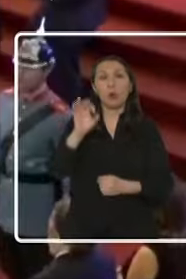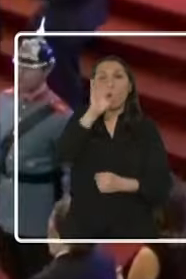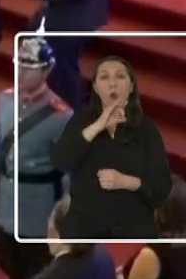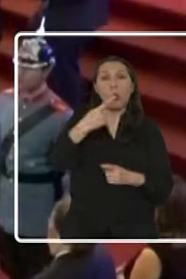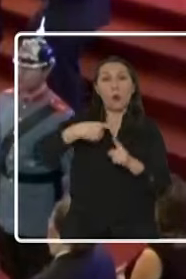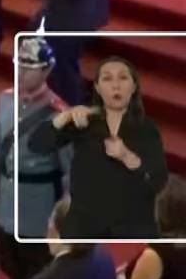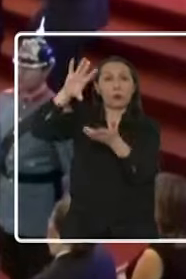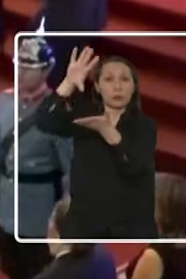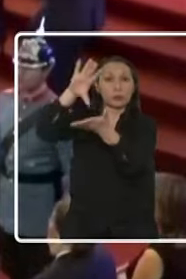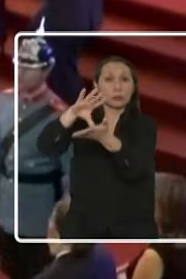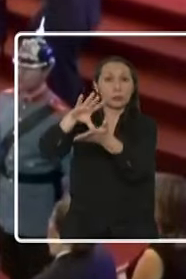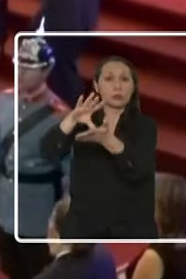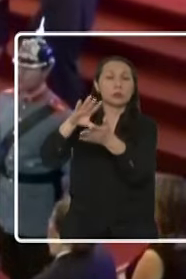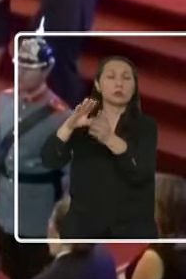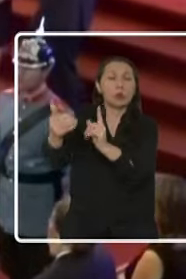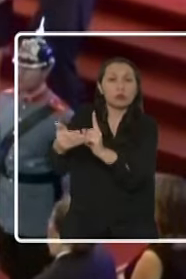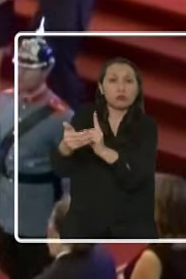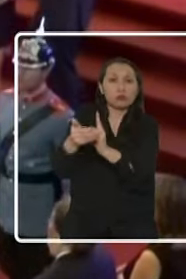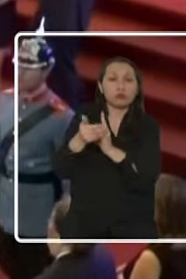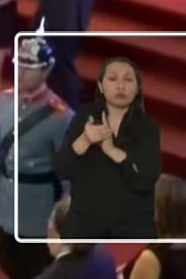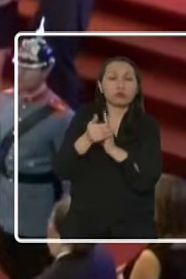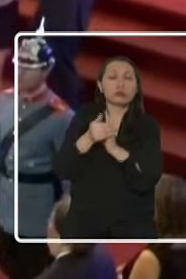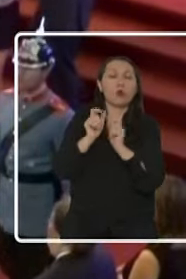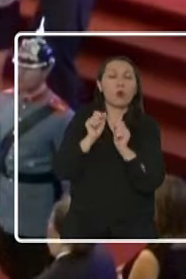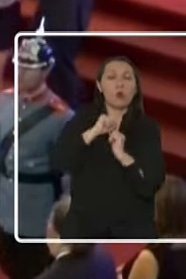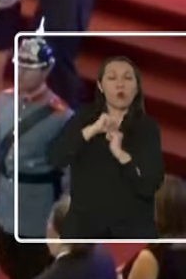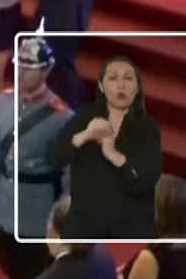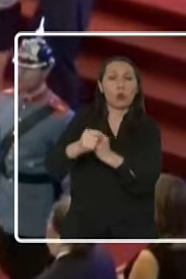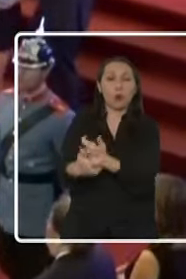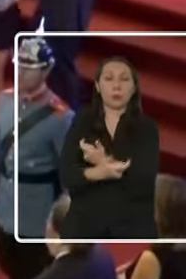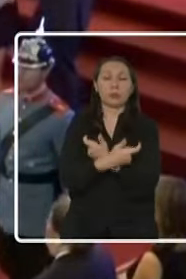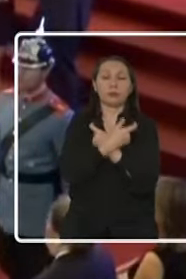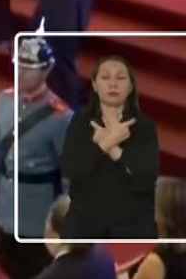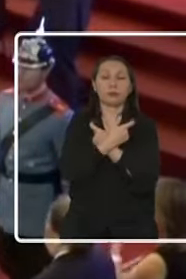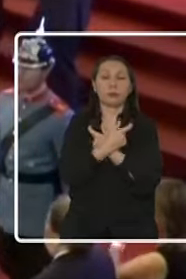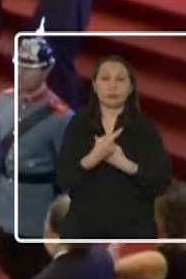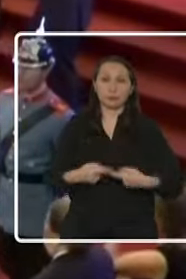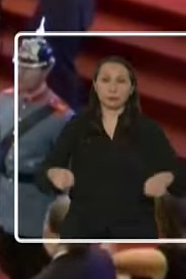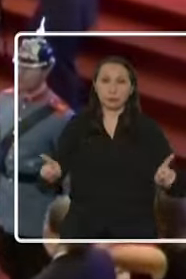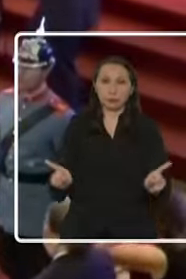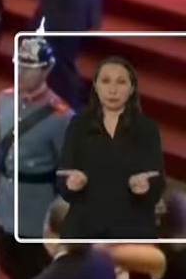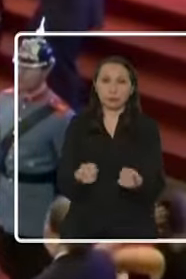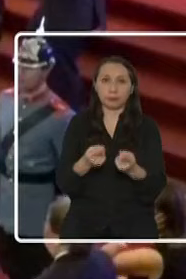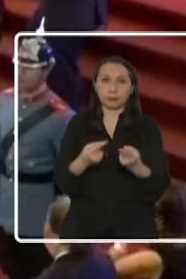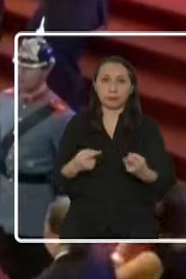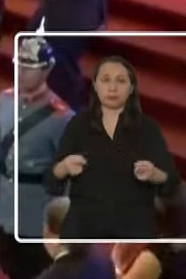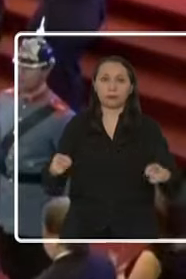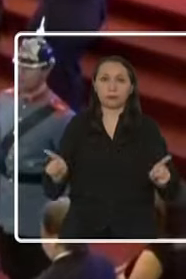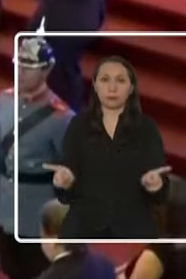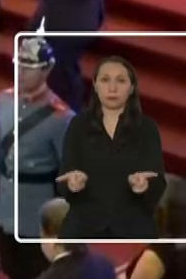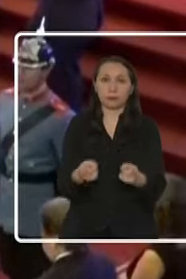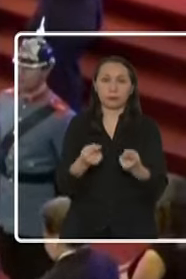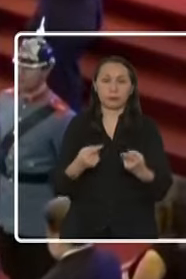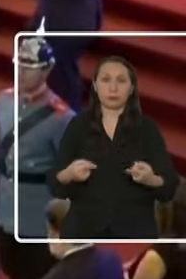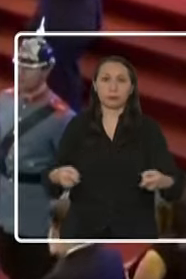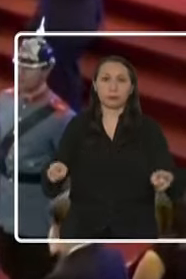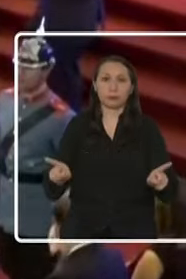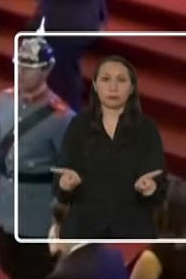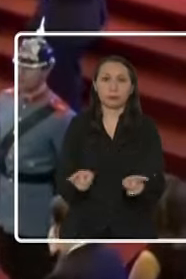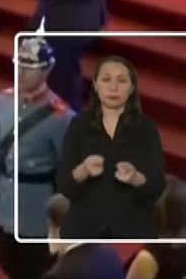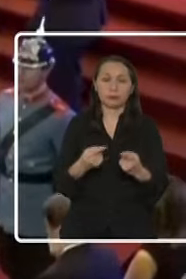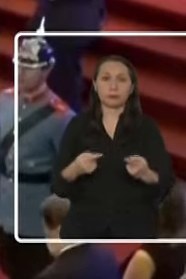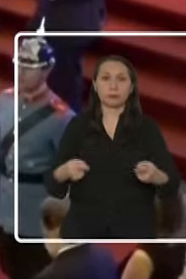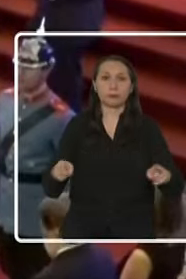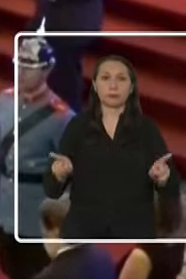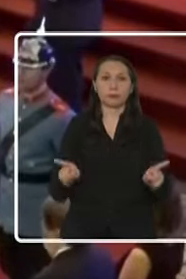característico de la relación que tuvieron con Sebastián Piñera por ejemplo Eduardo frey Ruiz Tagle se enfocó más bien en su vínculo